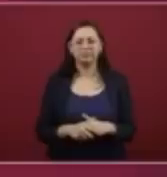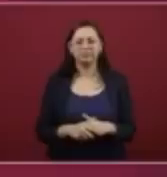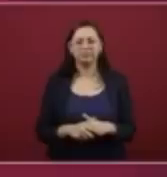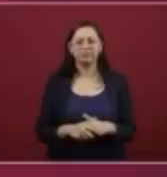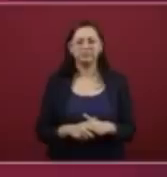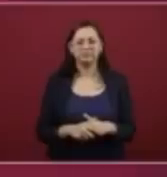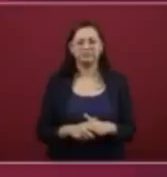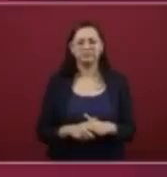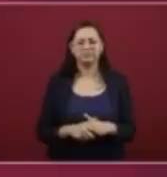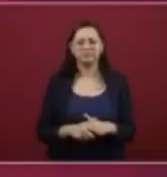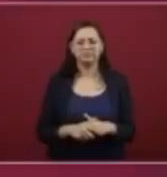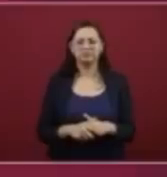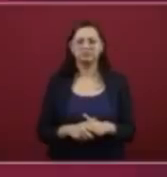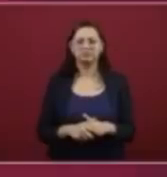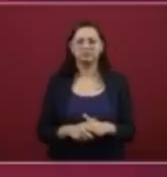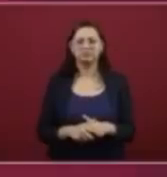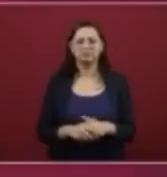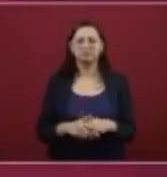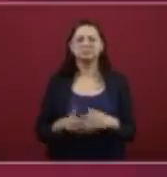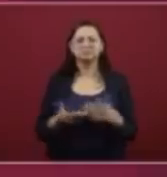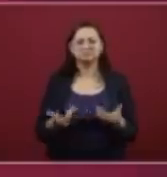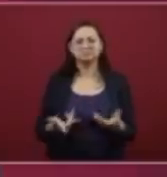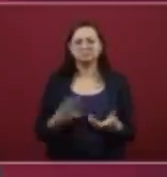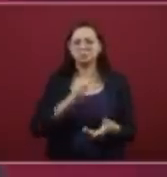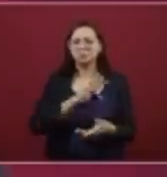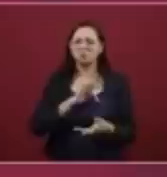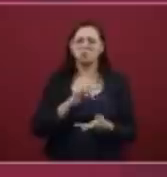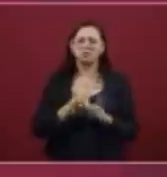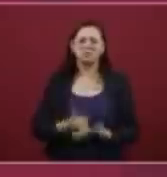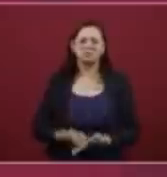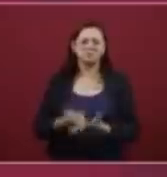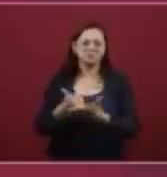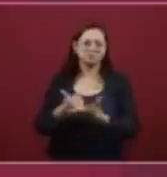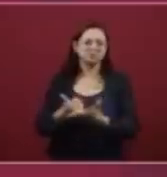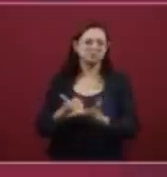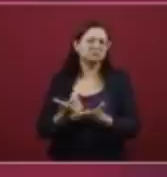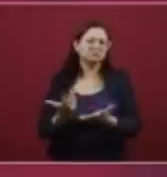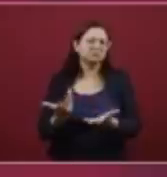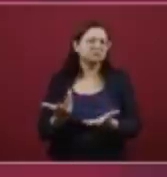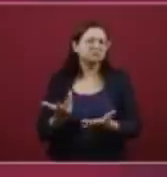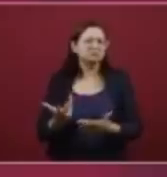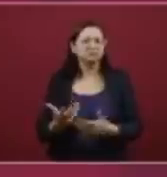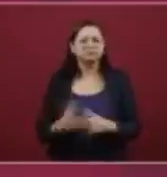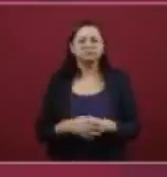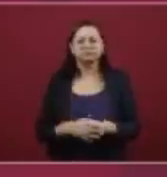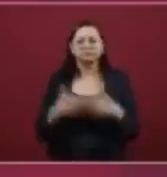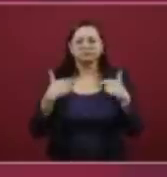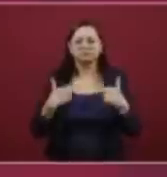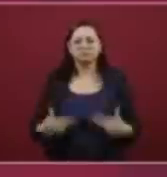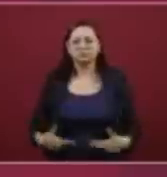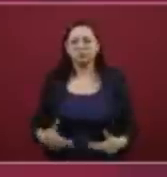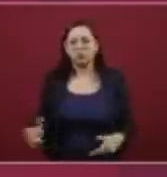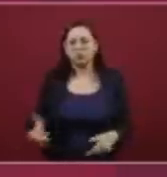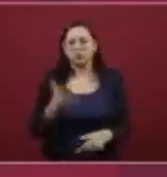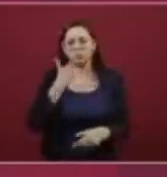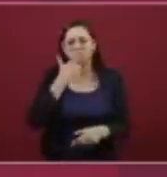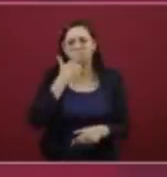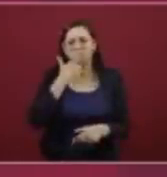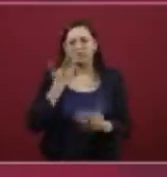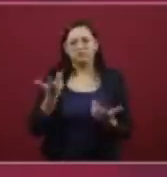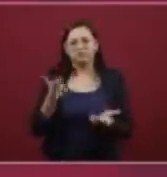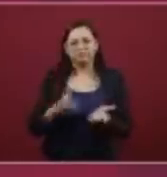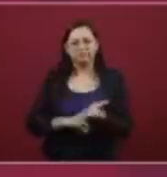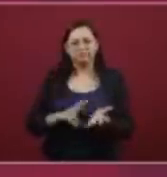Entonces, sí vamos a poder ayudar de esta manera. Entonces, es por razones humanitarias,